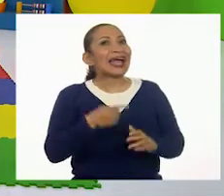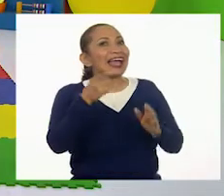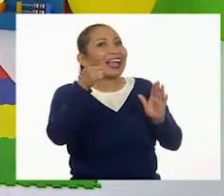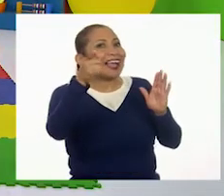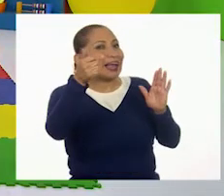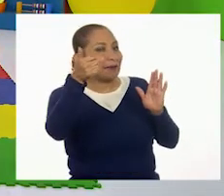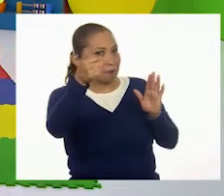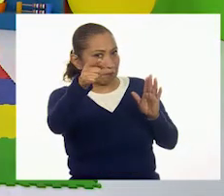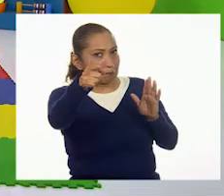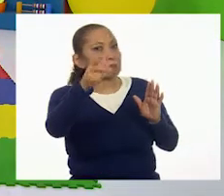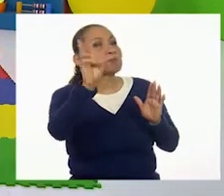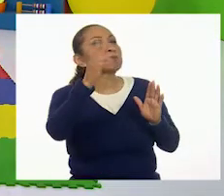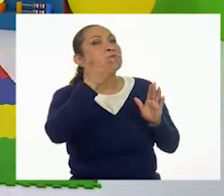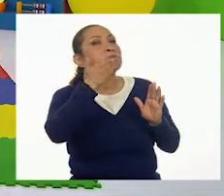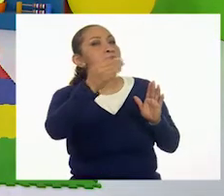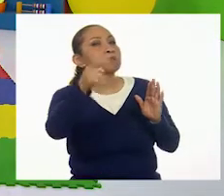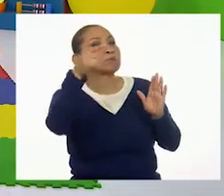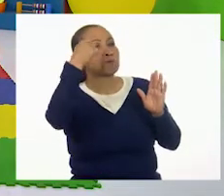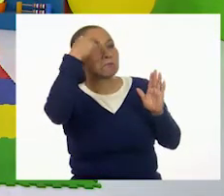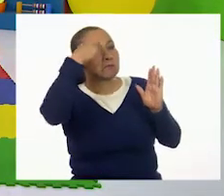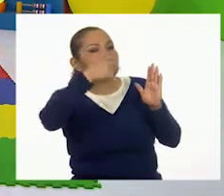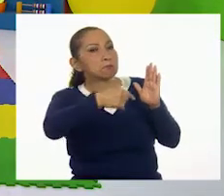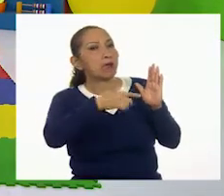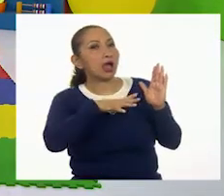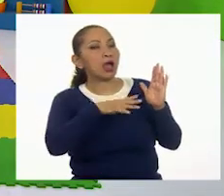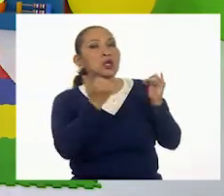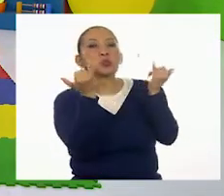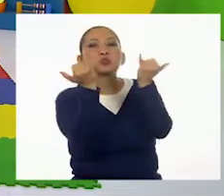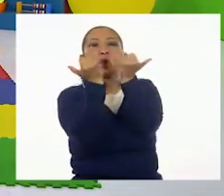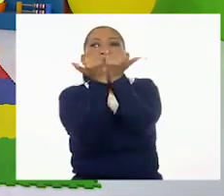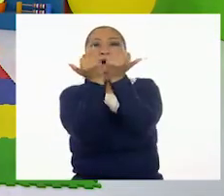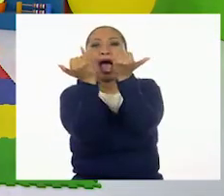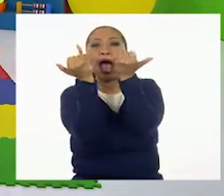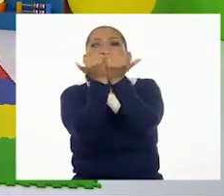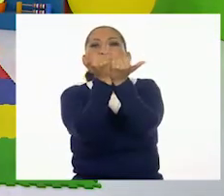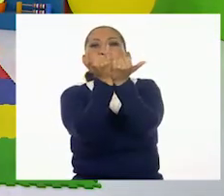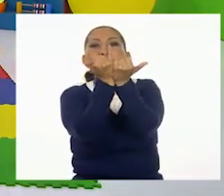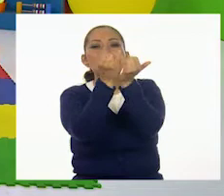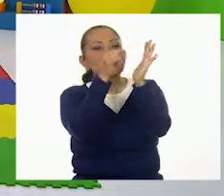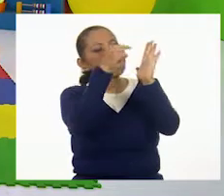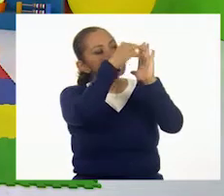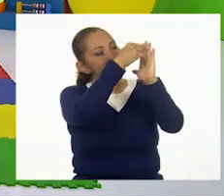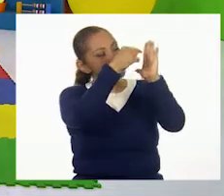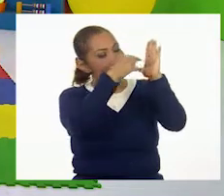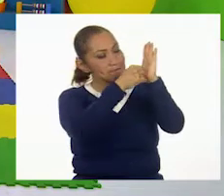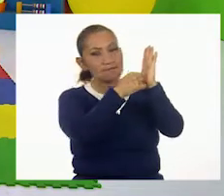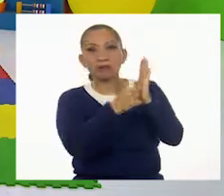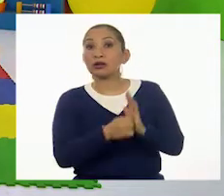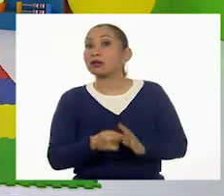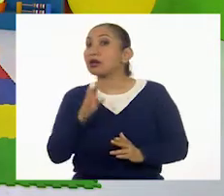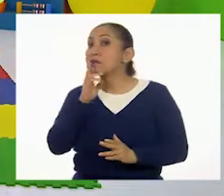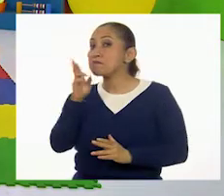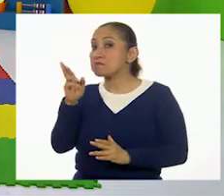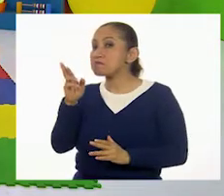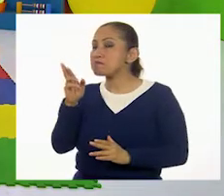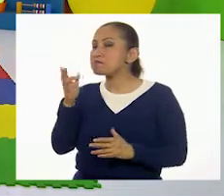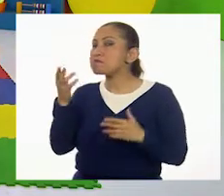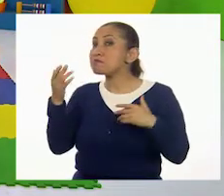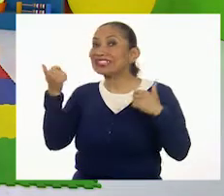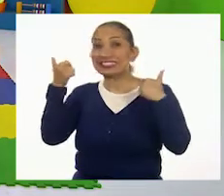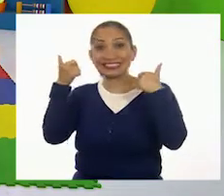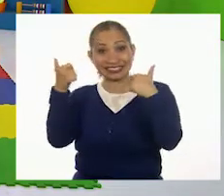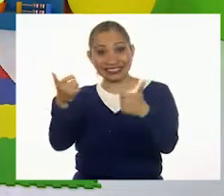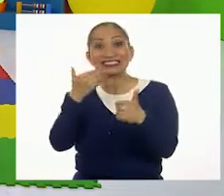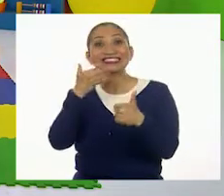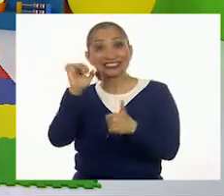¡Exacto! Tienen razón. Creemos que hay la misma cantidad de puntos. Pues esa respuesta es...